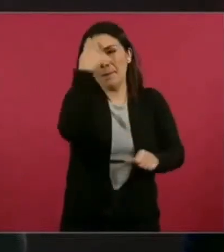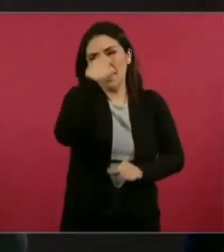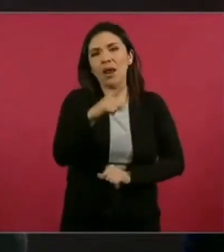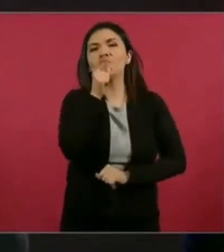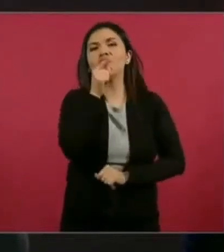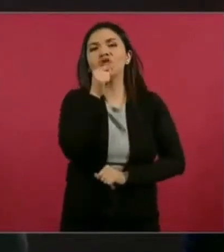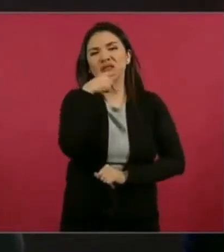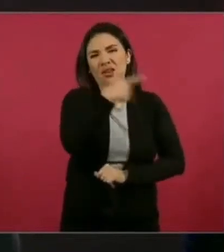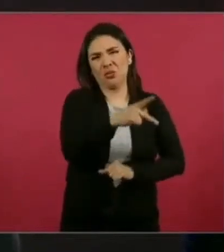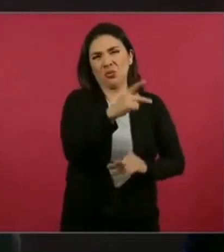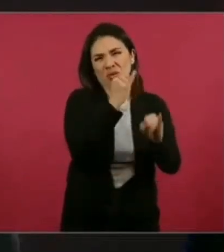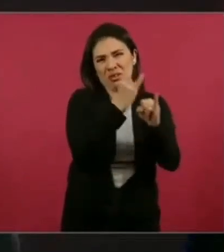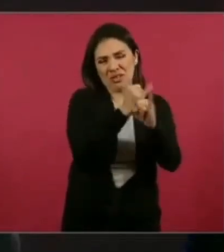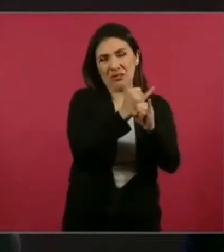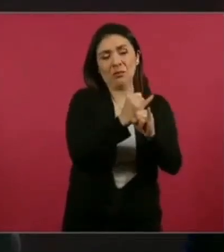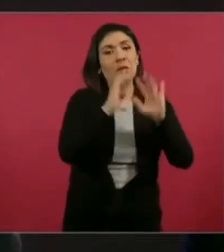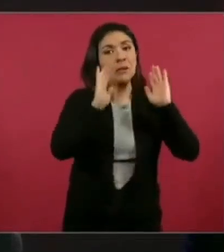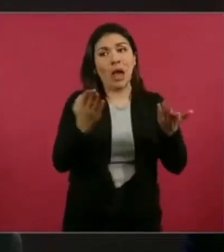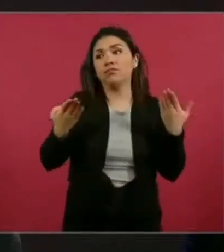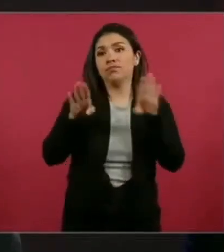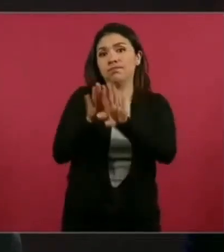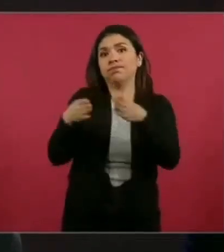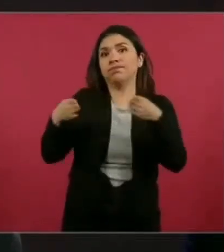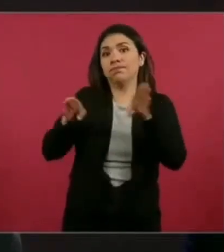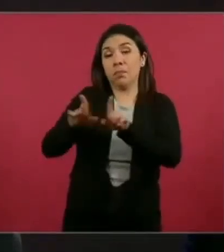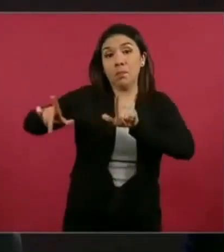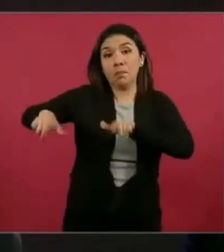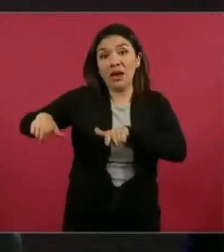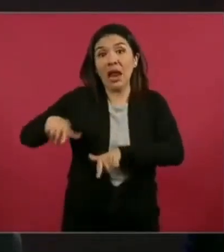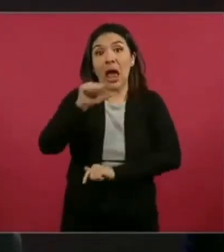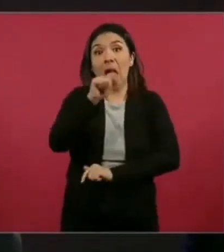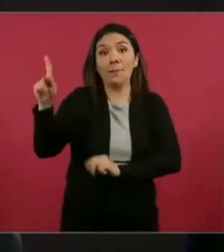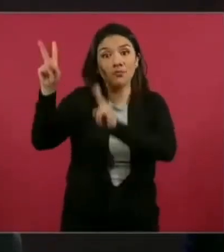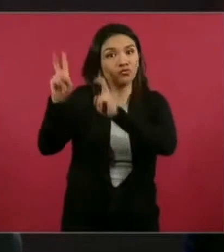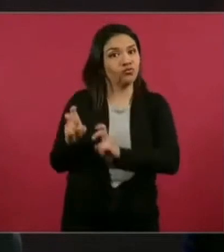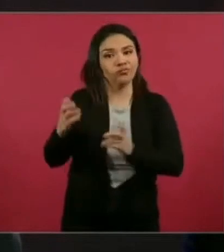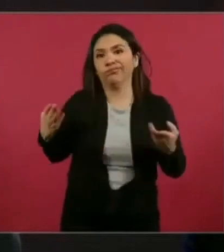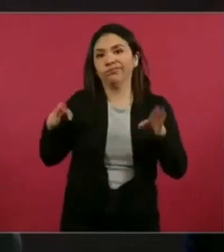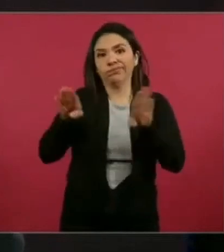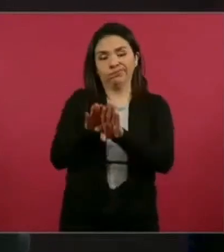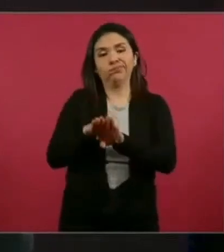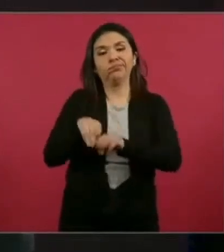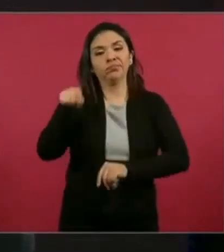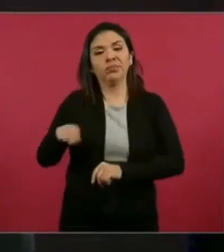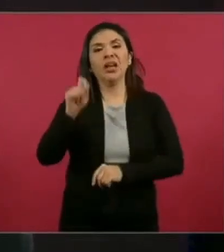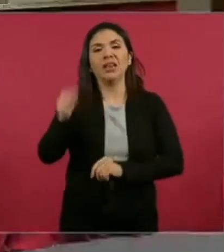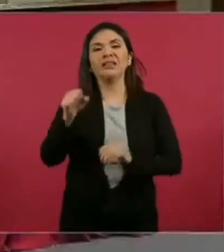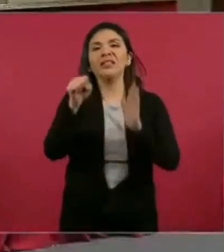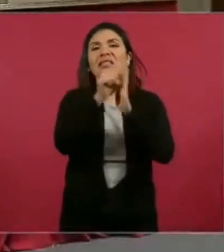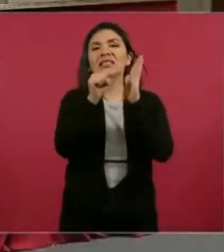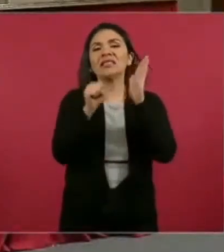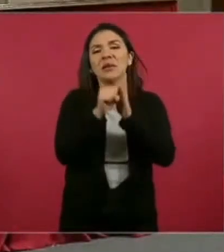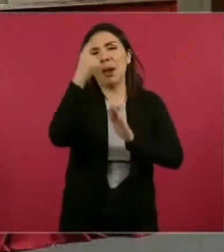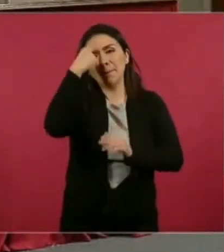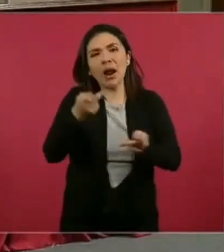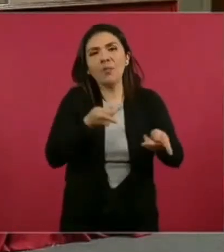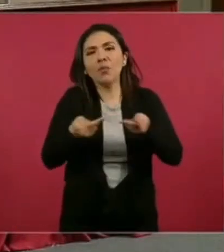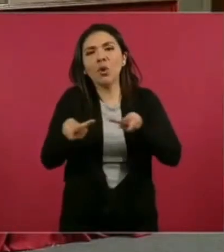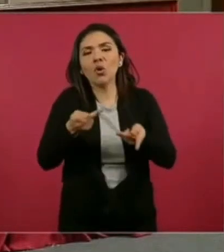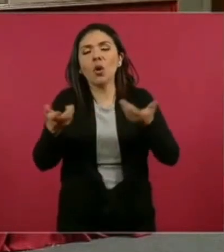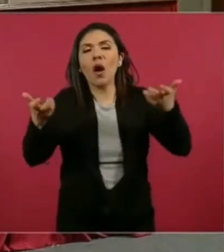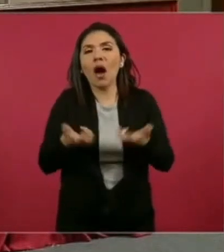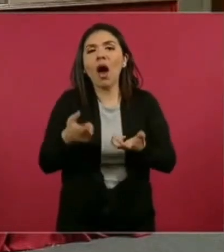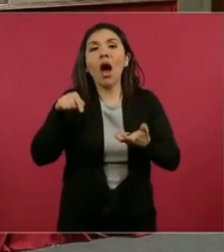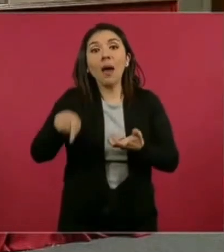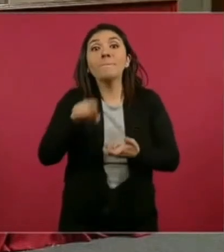Cibernética. Se cerraron los accesos a la aplicación AlphaGov MX, que es un sistema de preproducción, que es de donde